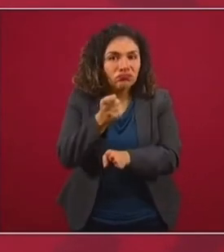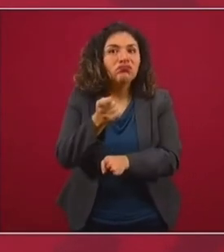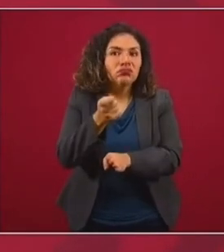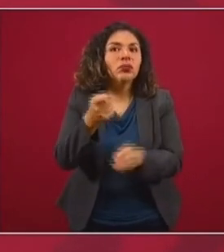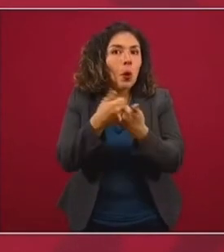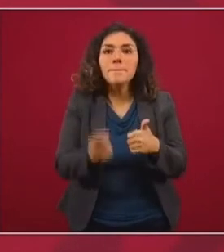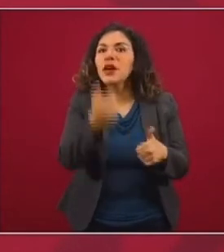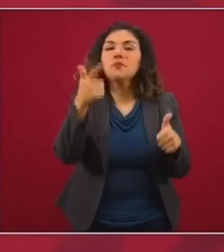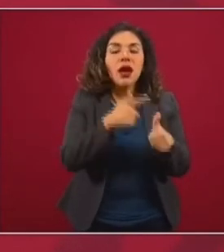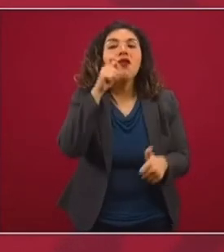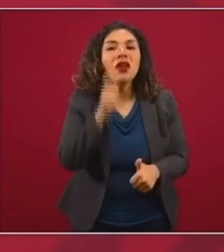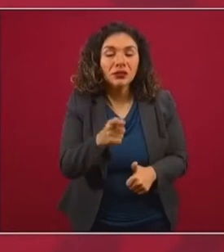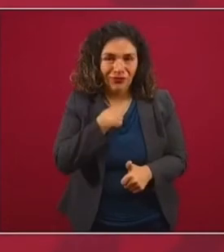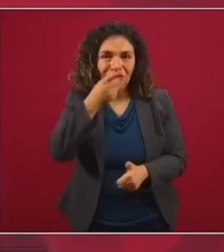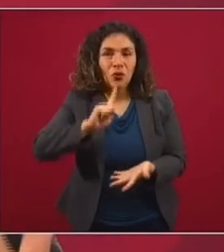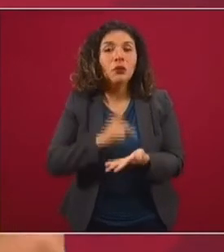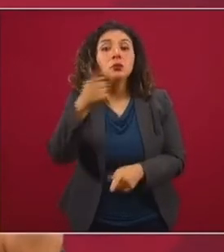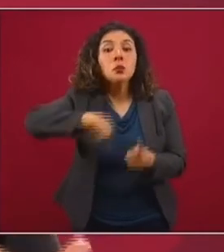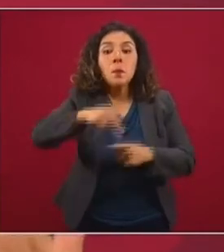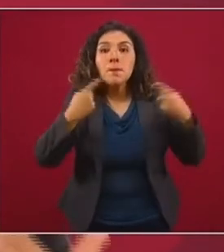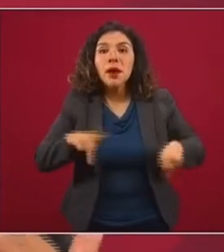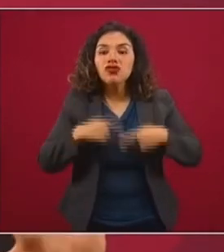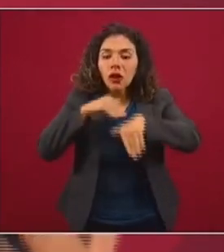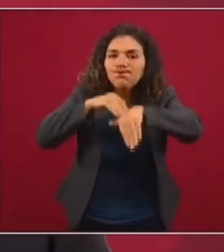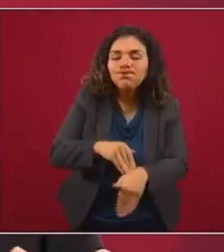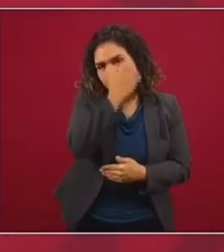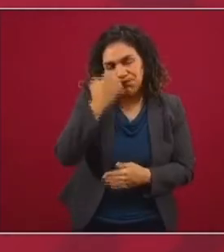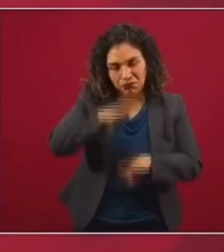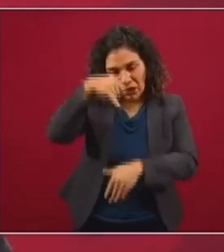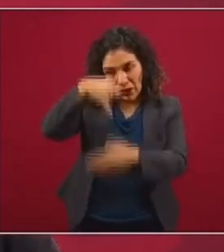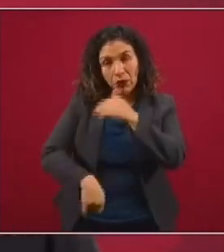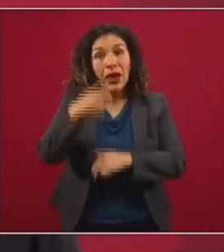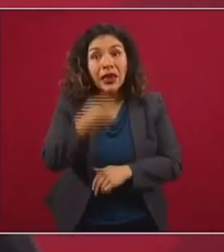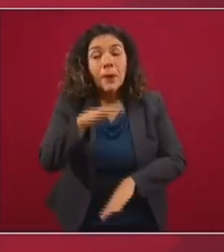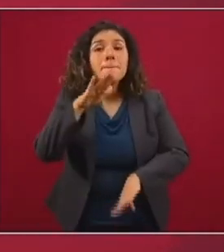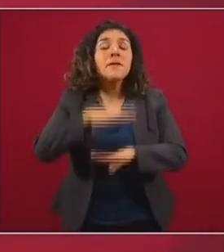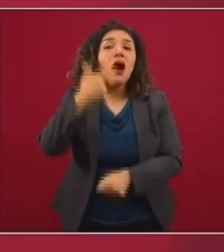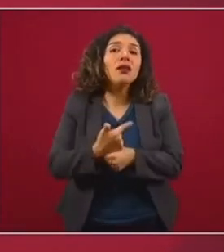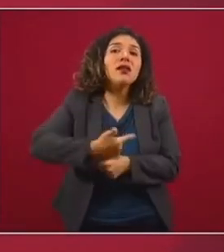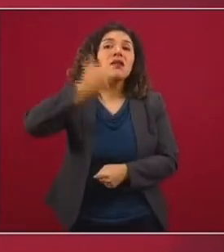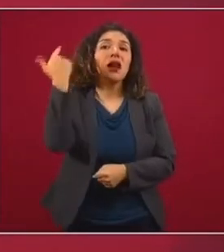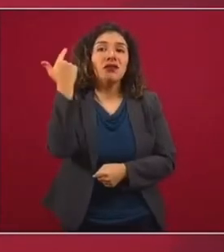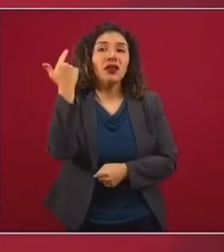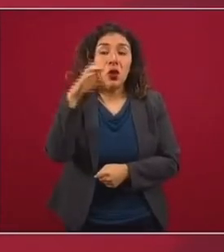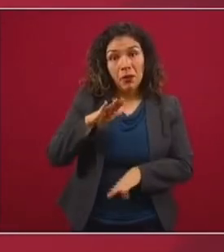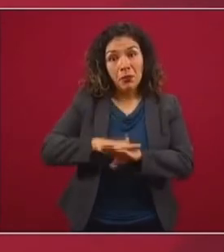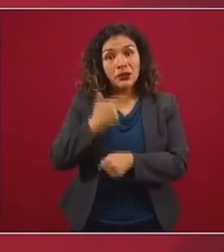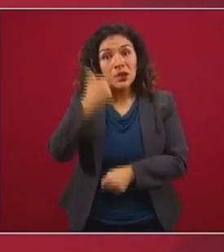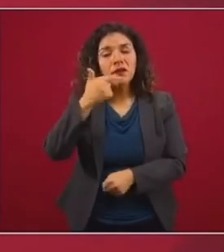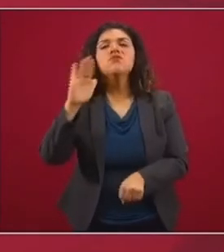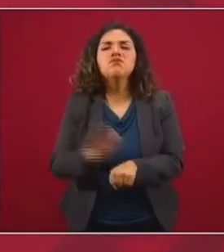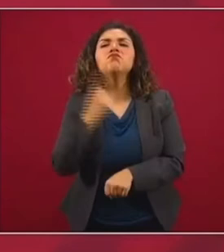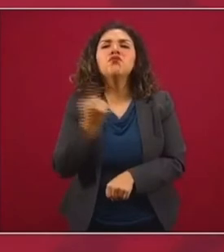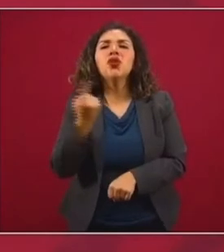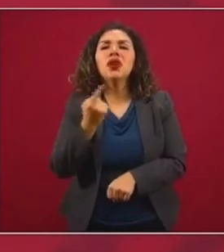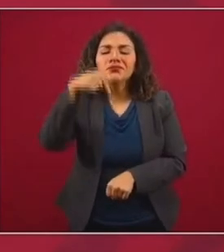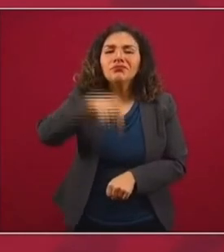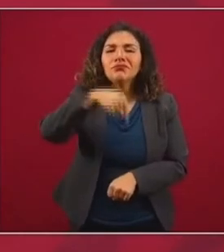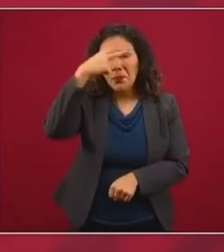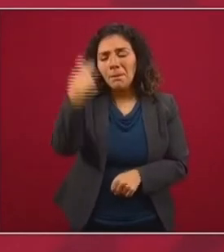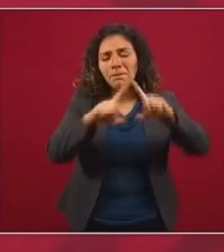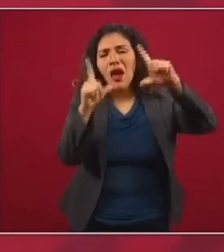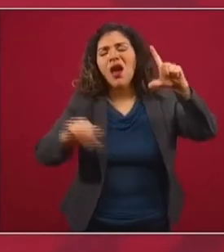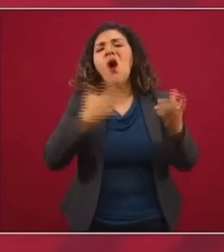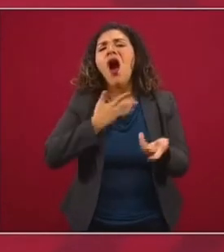aplicó primero, insisto, porque la gente actuó de manera responsable. Nos afectó más el COVID porque se padecen